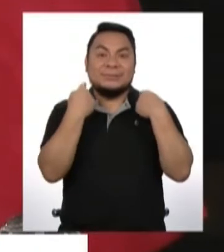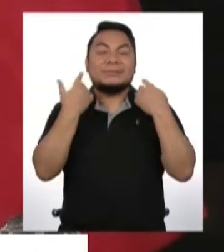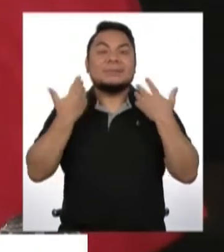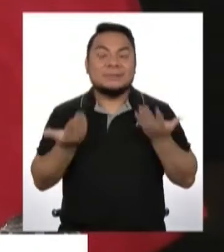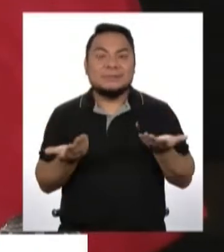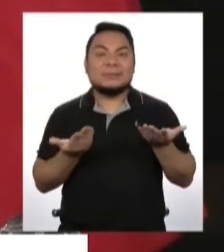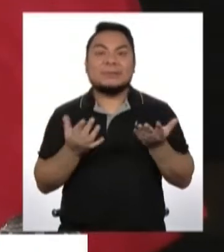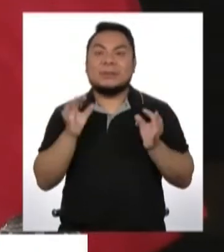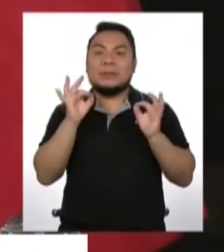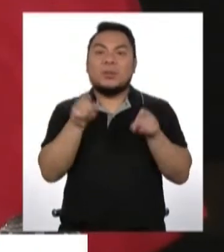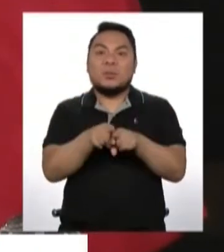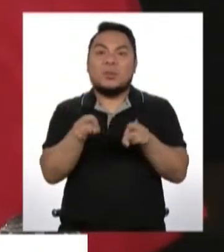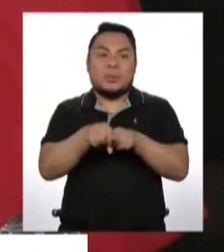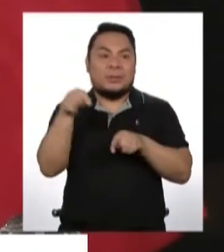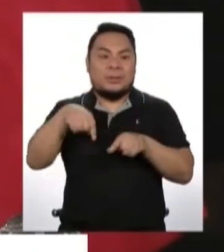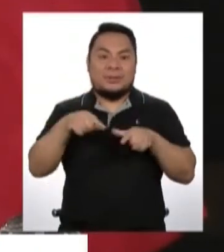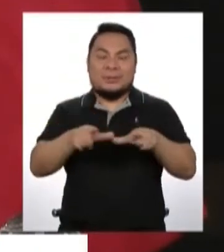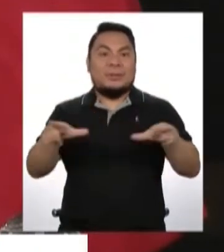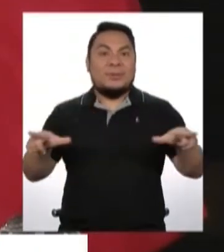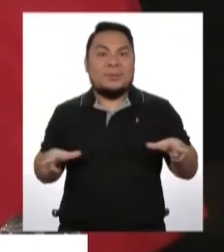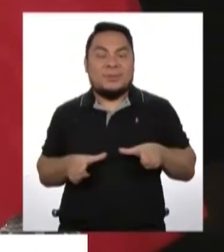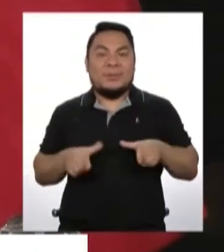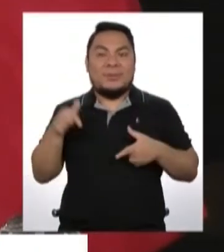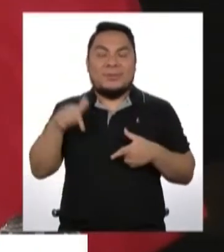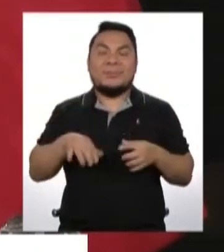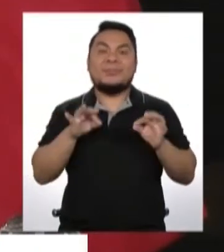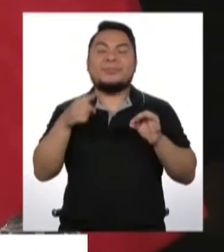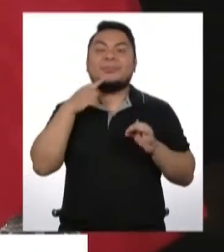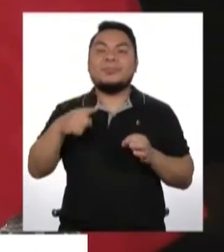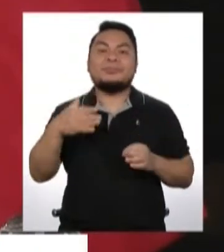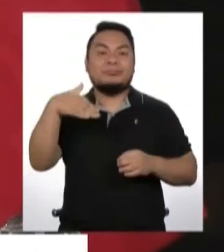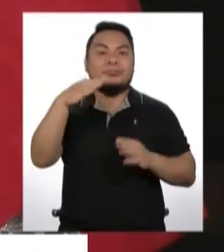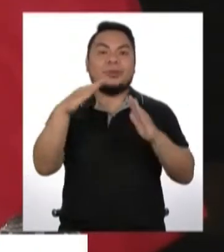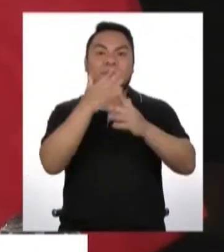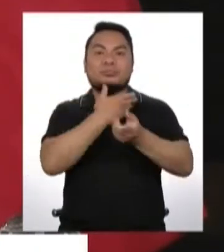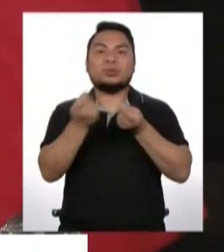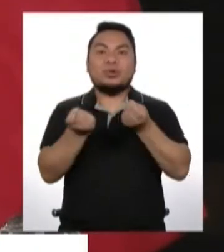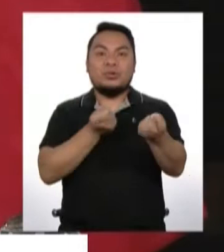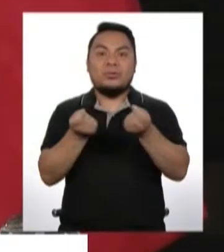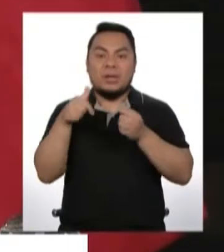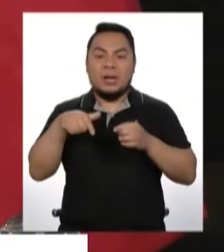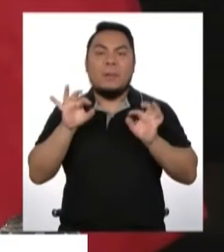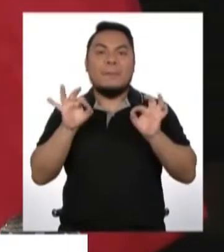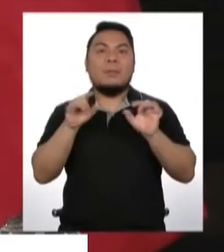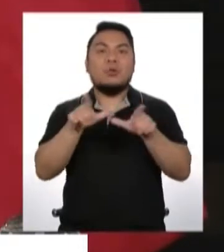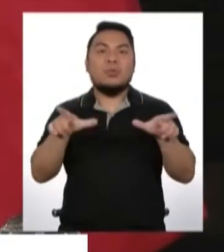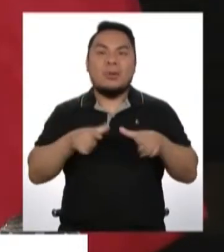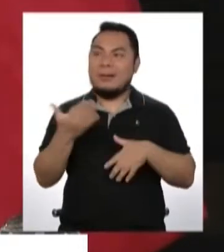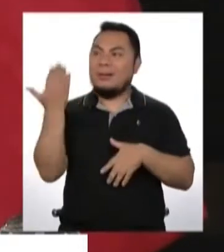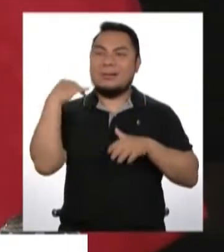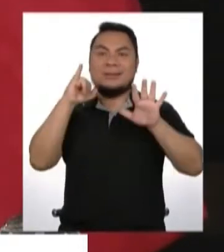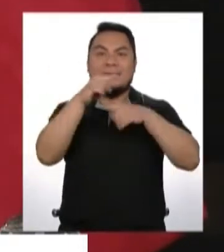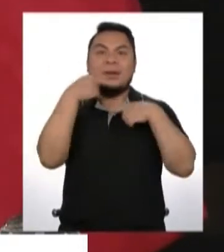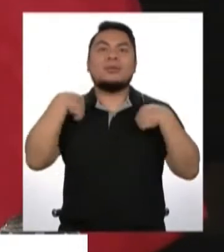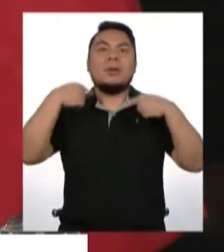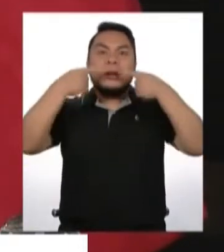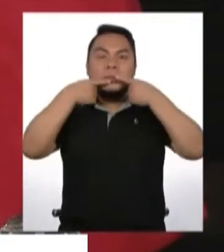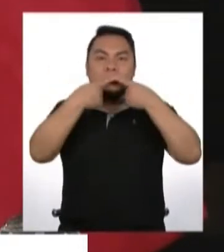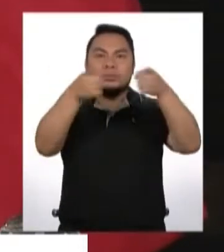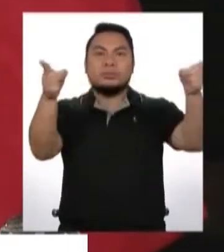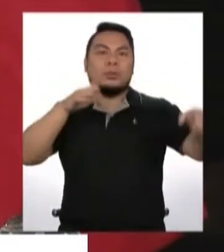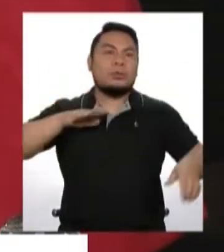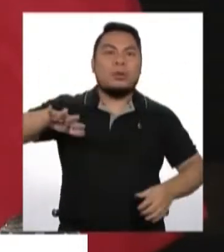precisamente en este mismo ambiente, en la sala Túpac Amaru de Palacio de Gobierno, anunciamos al país